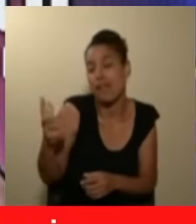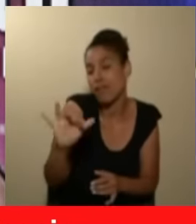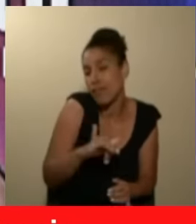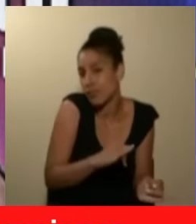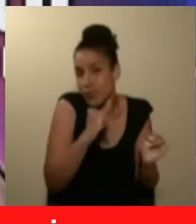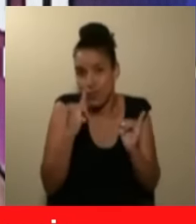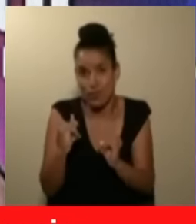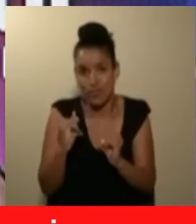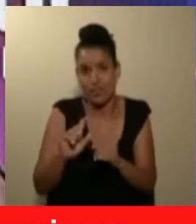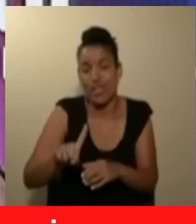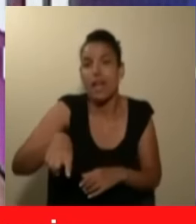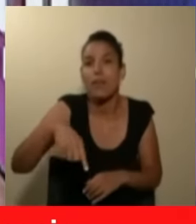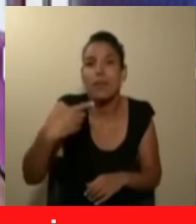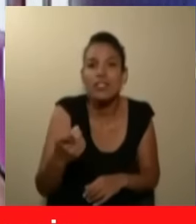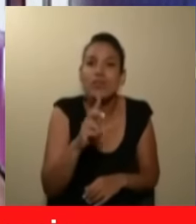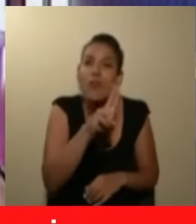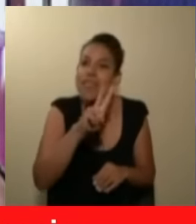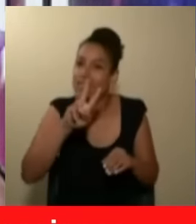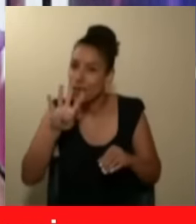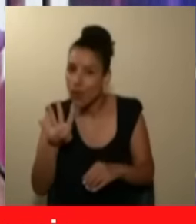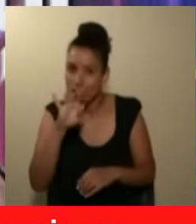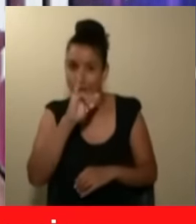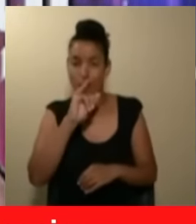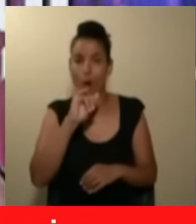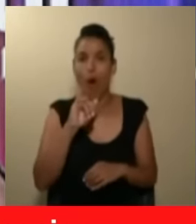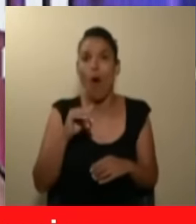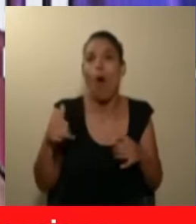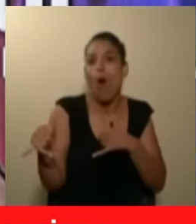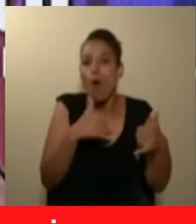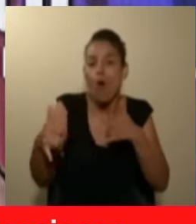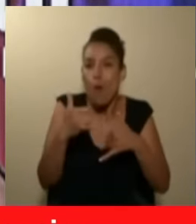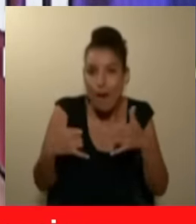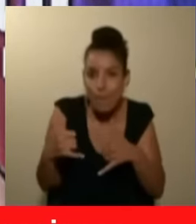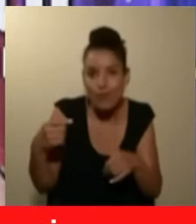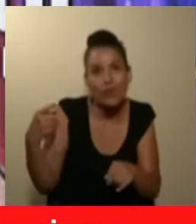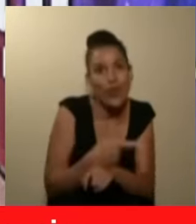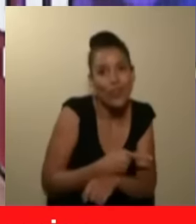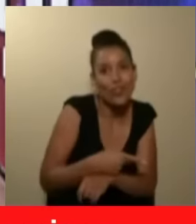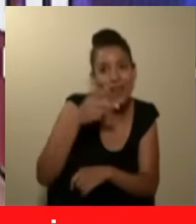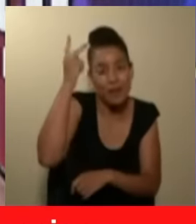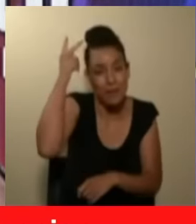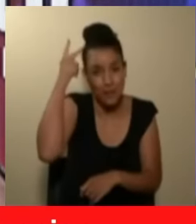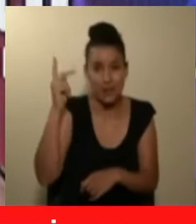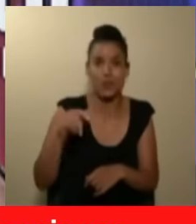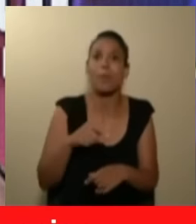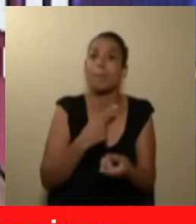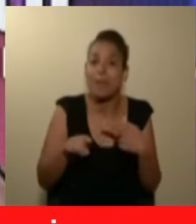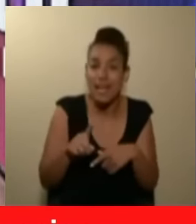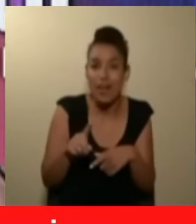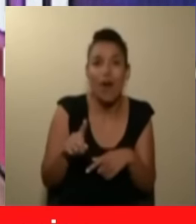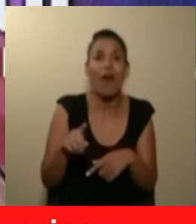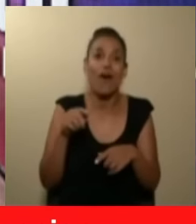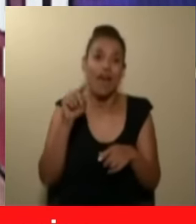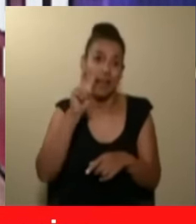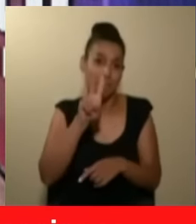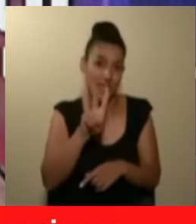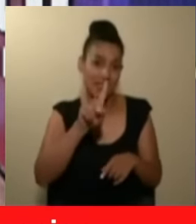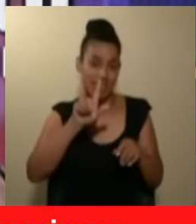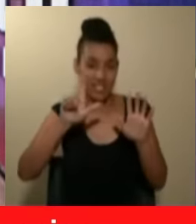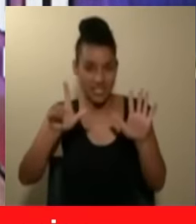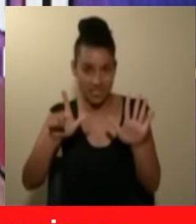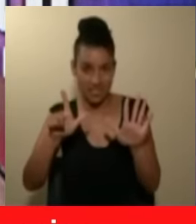24 jugamos contra Perú y ese día todos somos celestes. Pero el 27 de marzo en el referéndum,